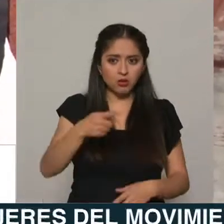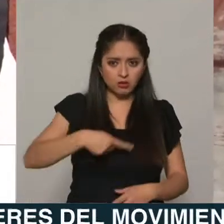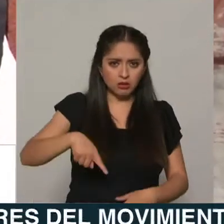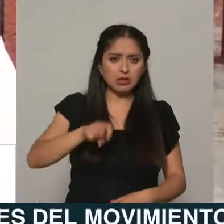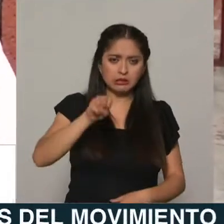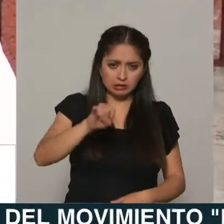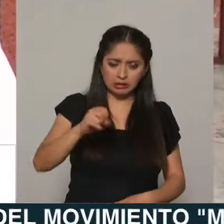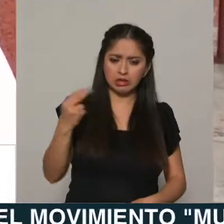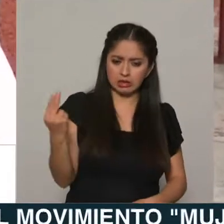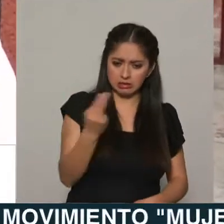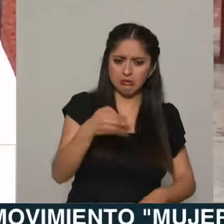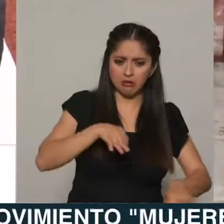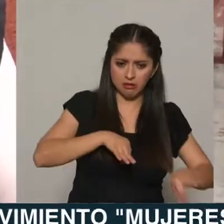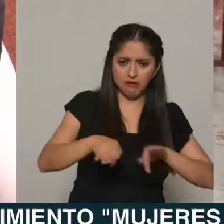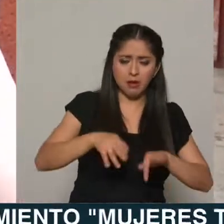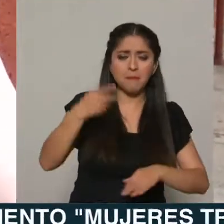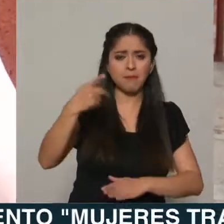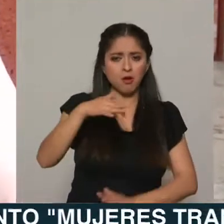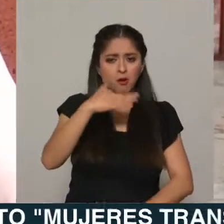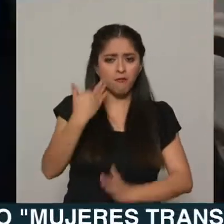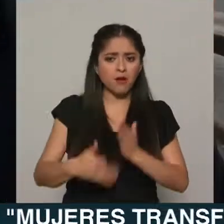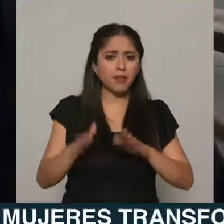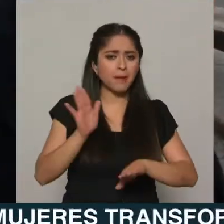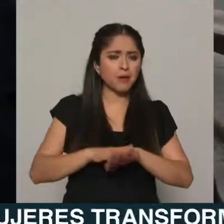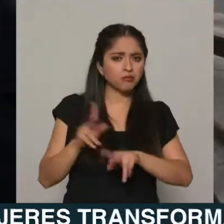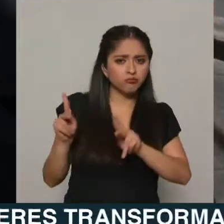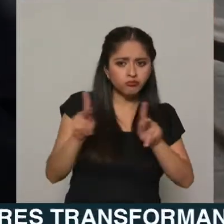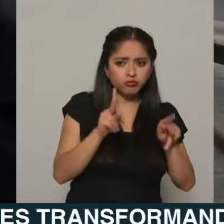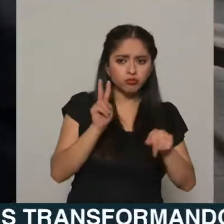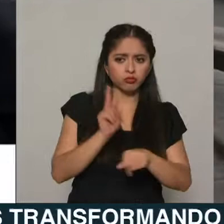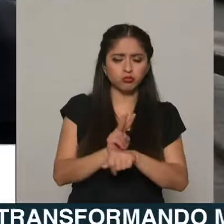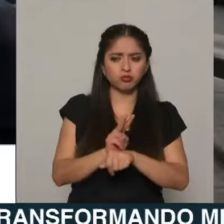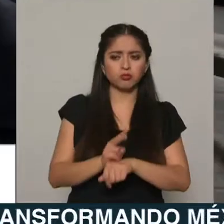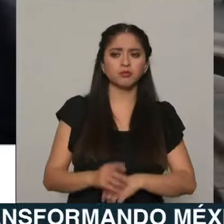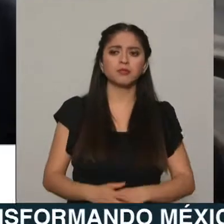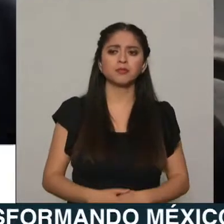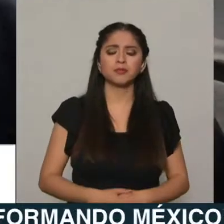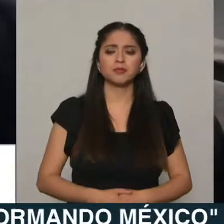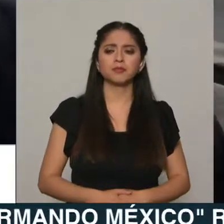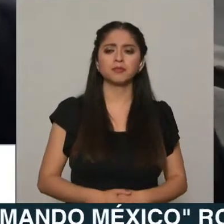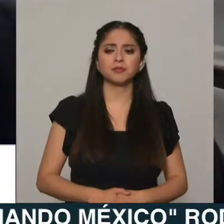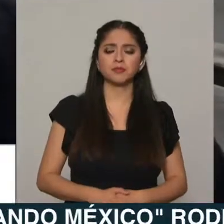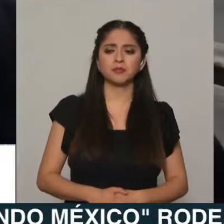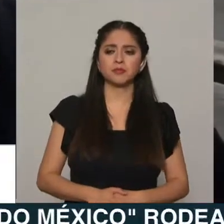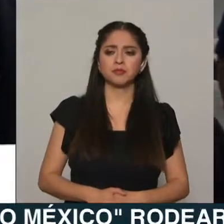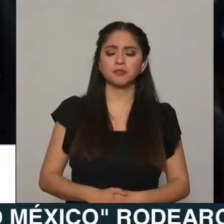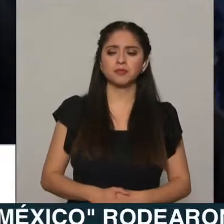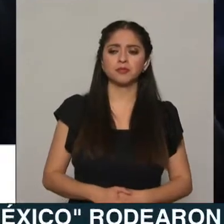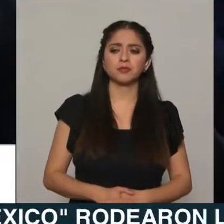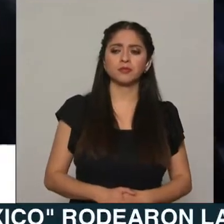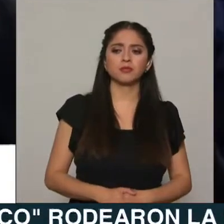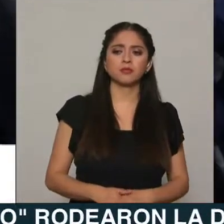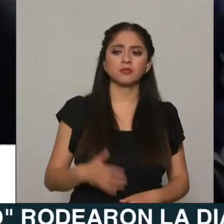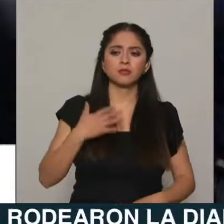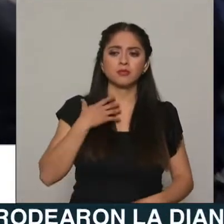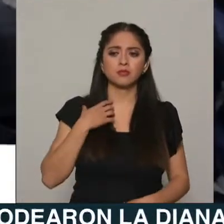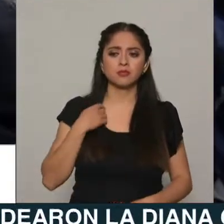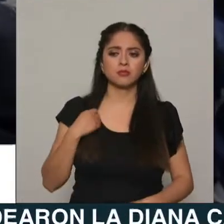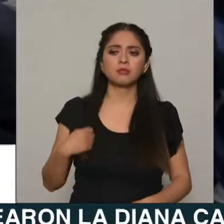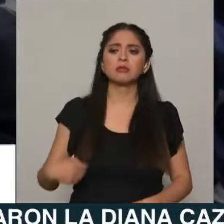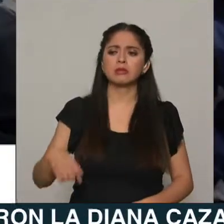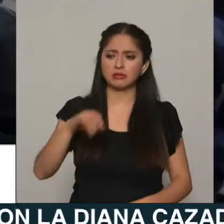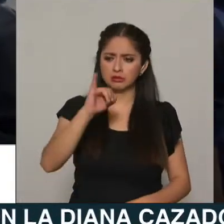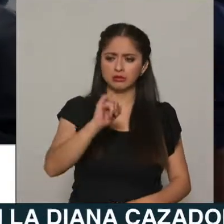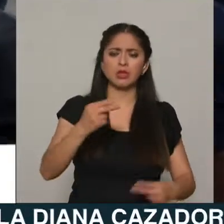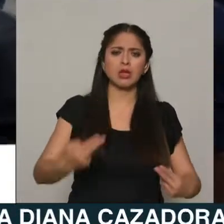pero les falta un poco de precaución. Benefician, claro, sí. Porque digo, es un negocio informal, pero pues